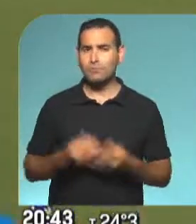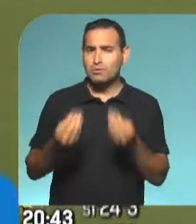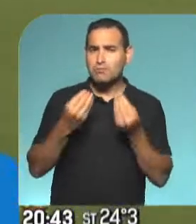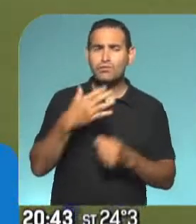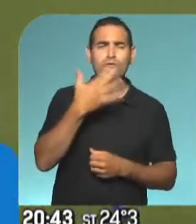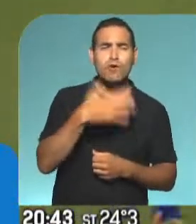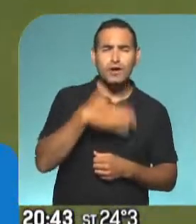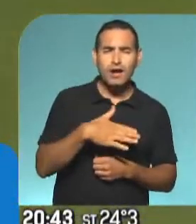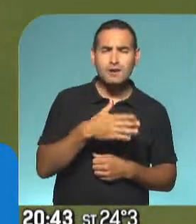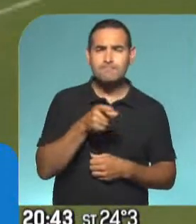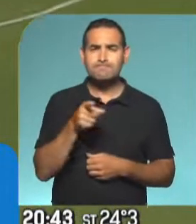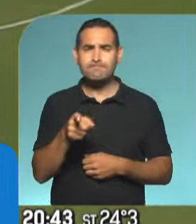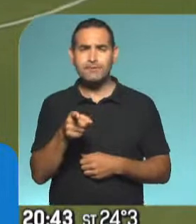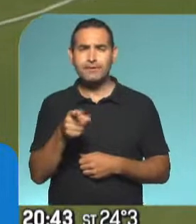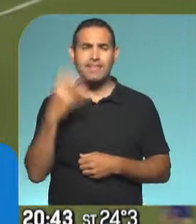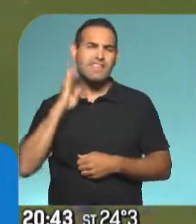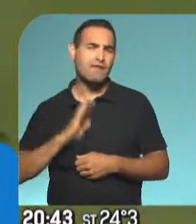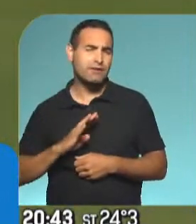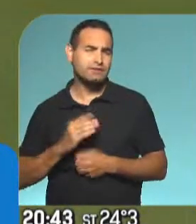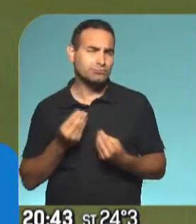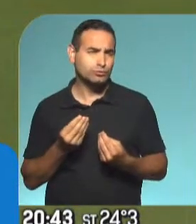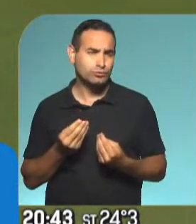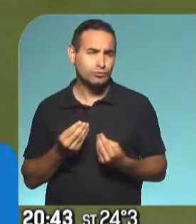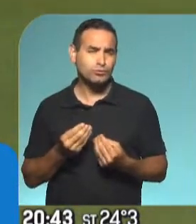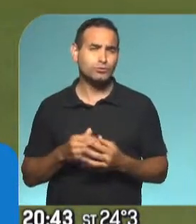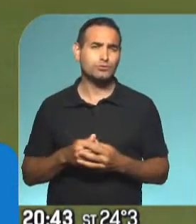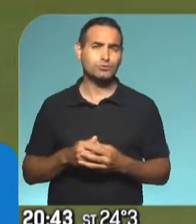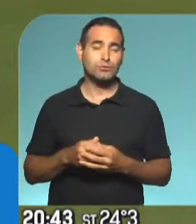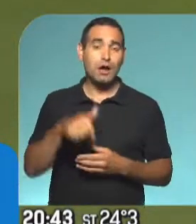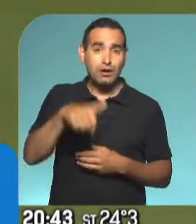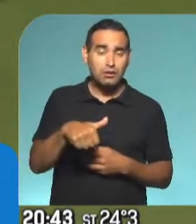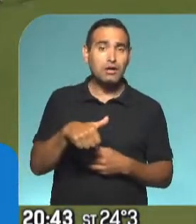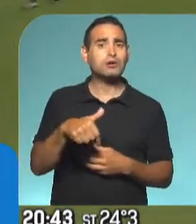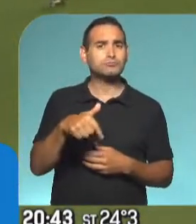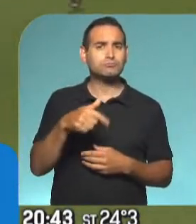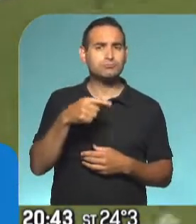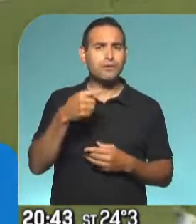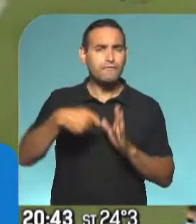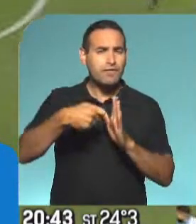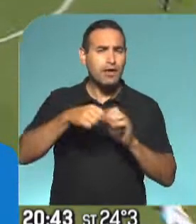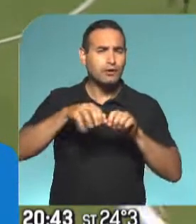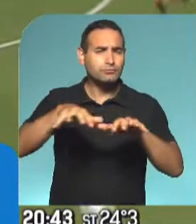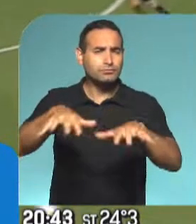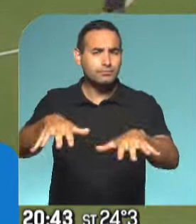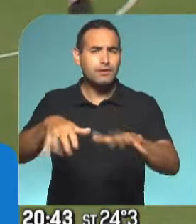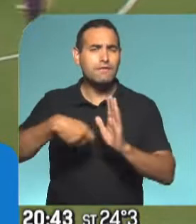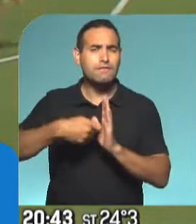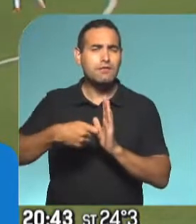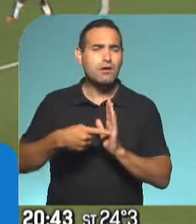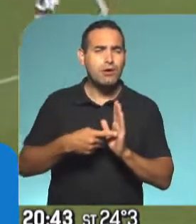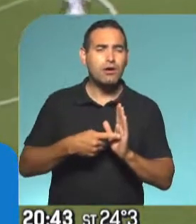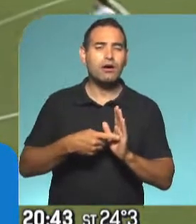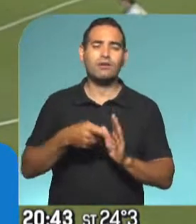con Boca? ¿Qué pasó con Tevez? Ahora trascendieron algunos videos que tienen que ver con